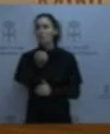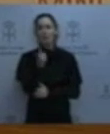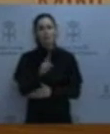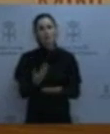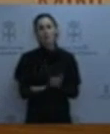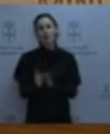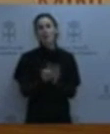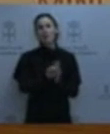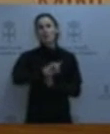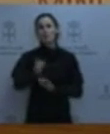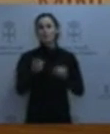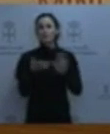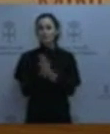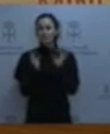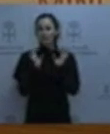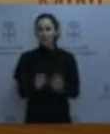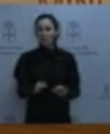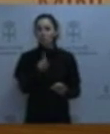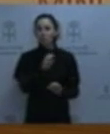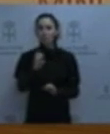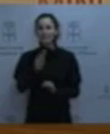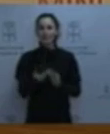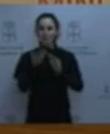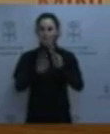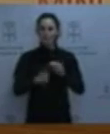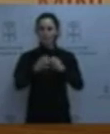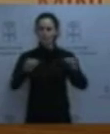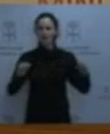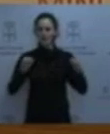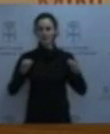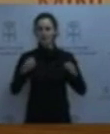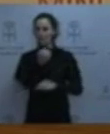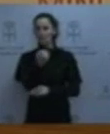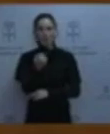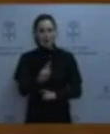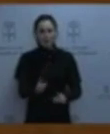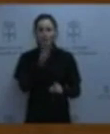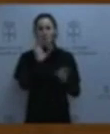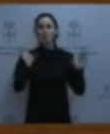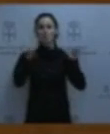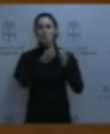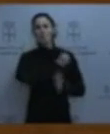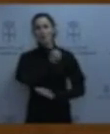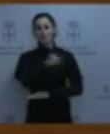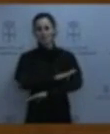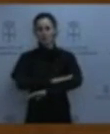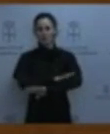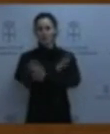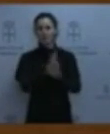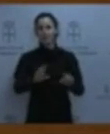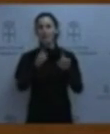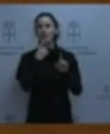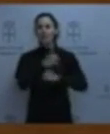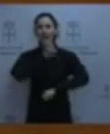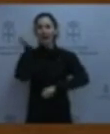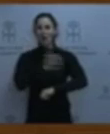un grupo que tiene una representación inferior a un tercio de la Cámara. Y no la promueve porque el grupo que apoya al Gobierno considera que ahorrar a